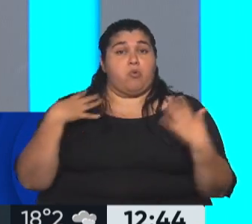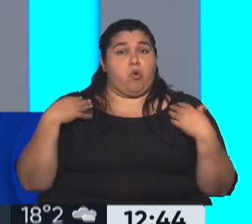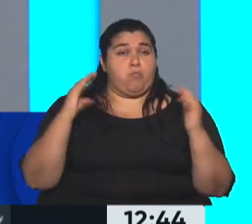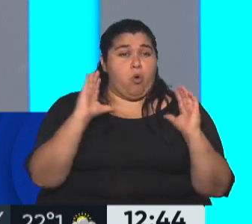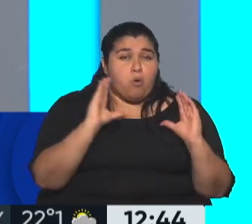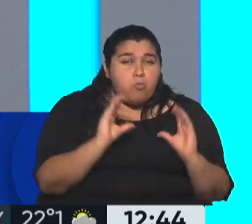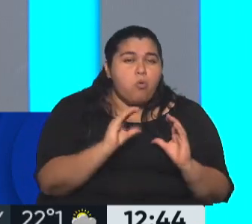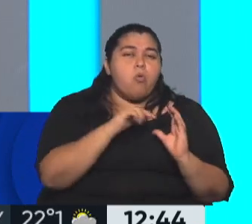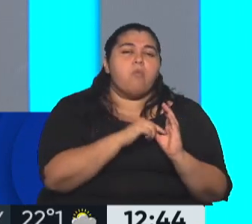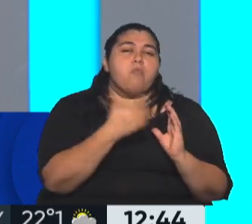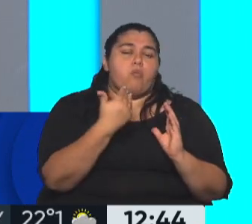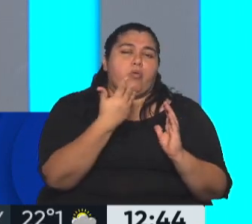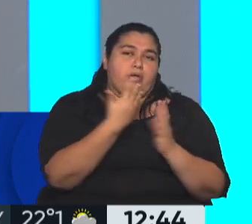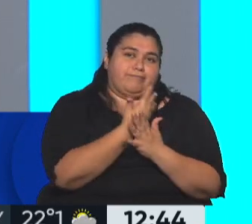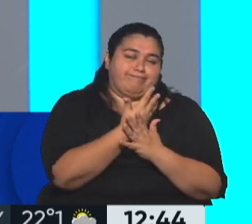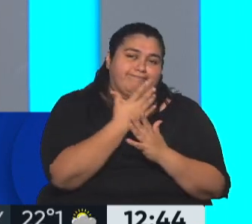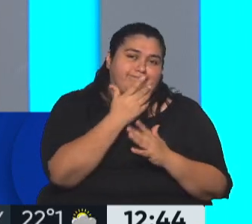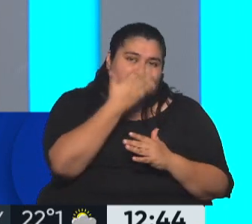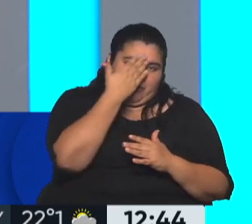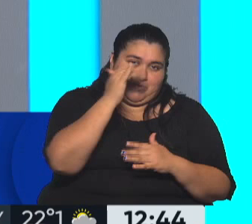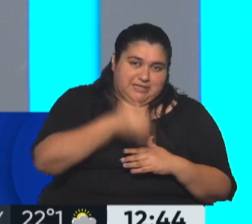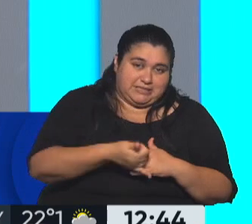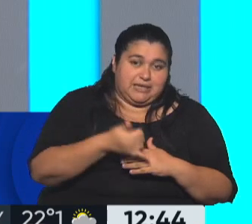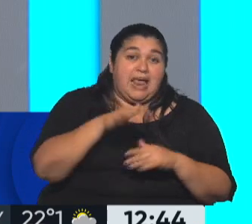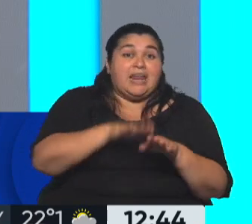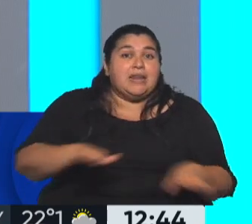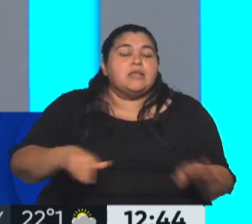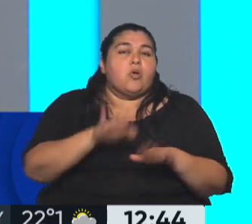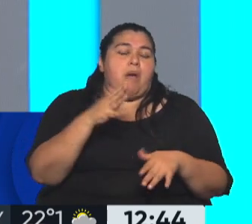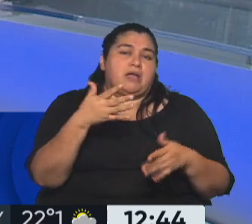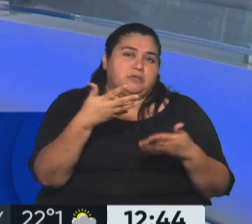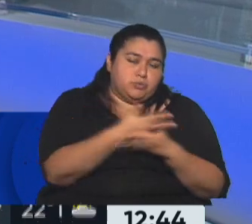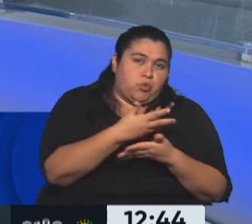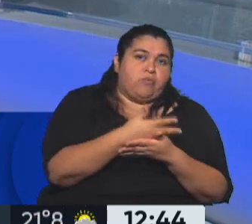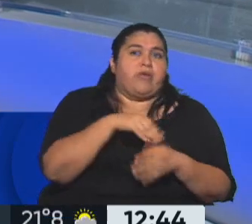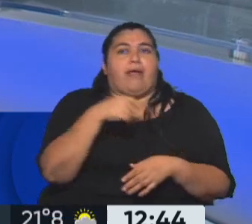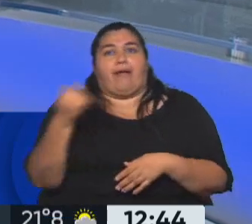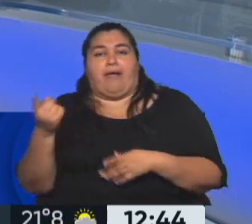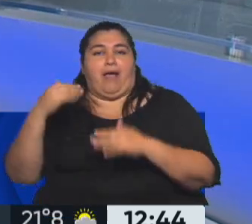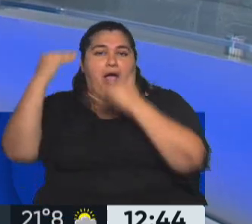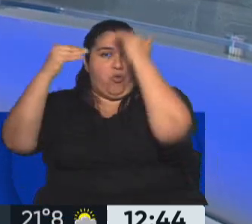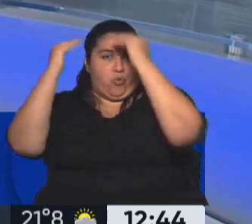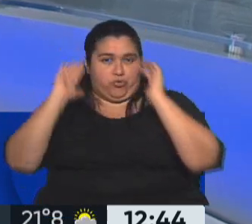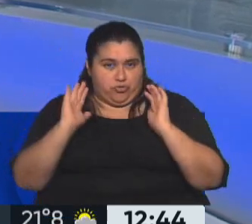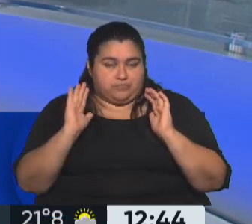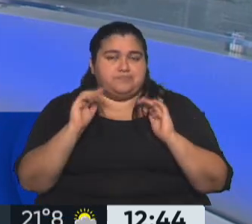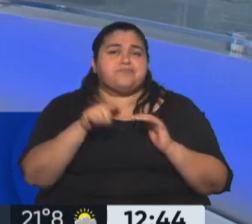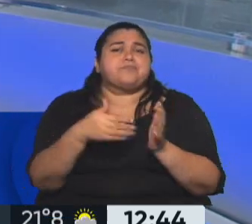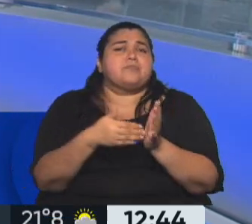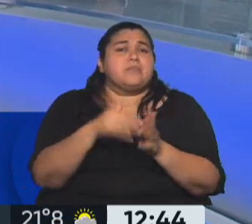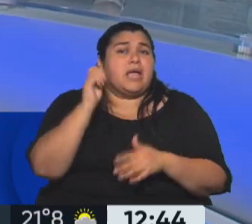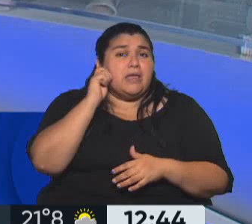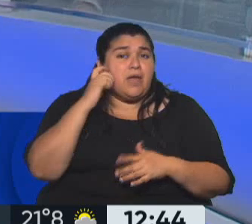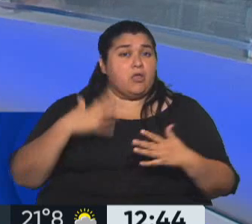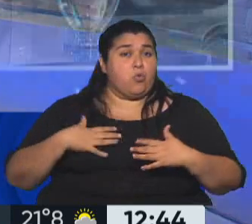que se obstruyan. Claro. Entonces los niños probablemente tengan más crisis que los adultos. En una determinada edad, cuando crece,